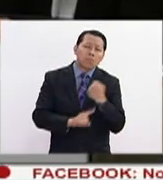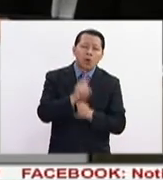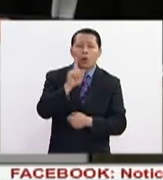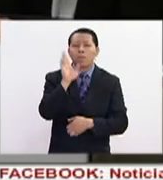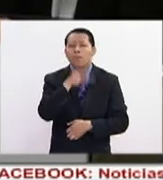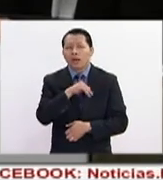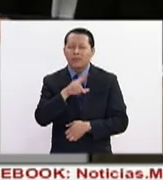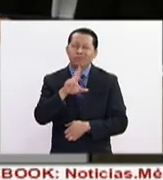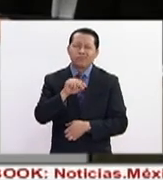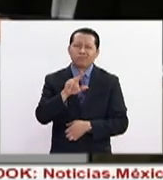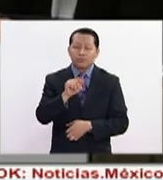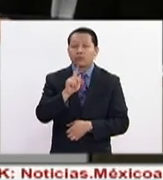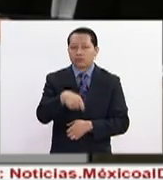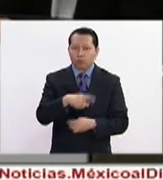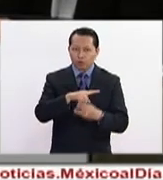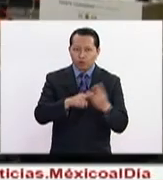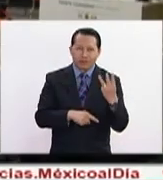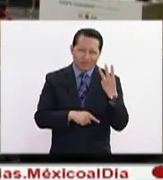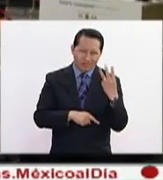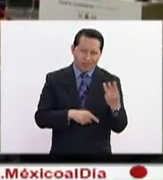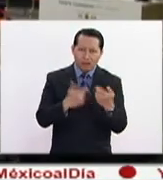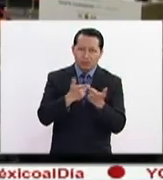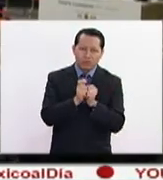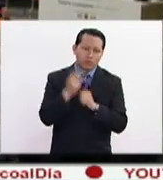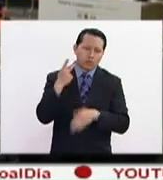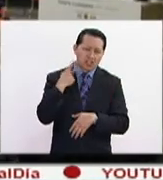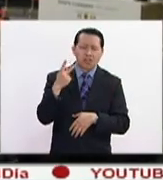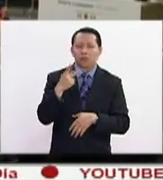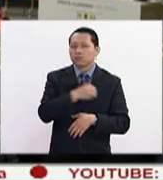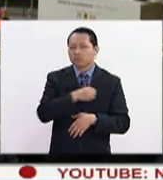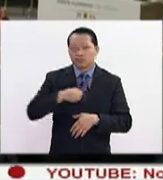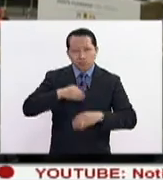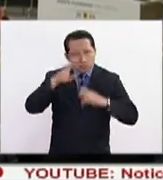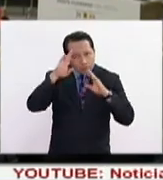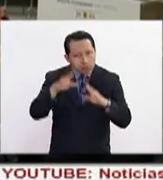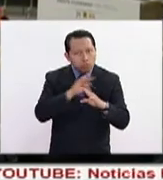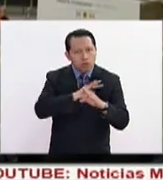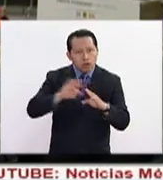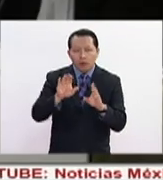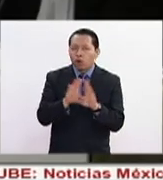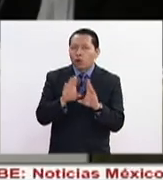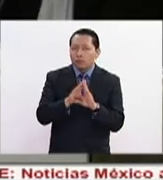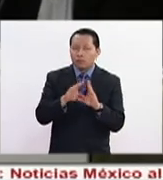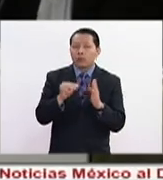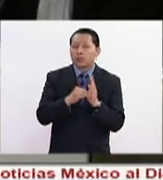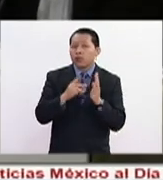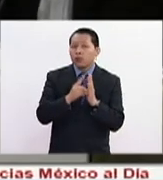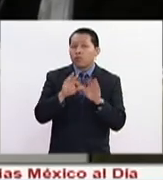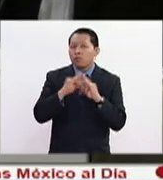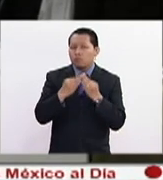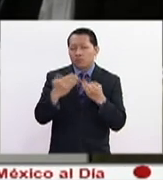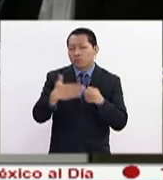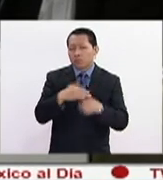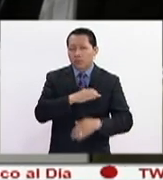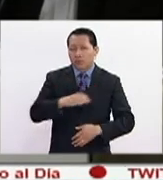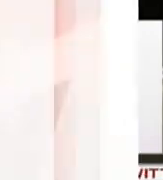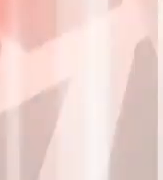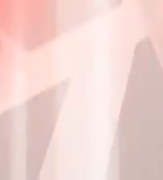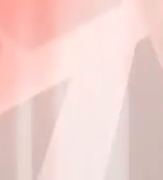que integran esta coalición están comprometidos en encontrar un método para elegir a su candidato a la